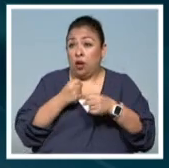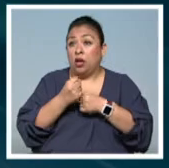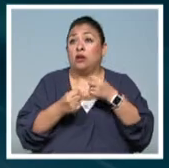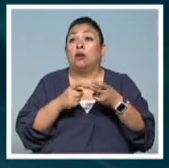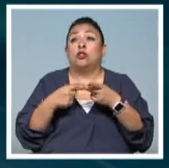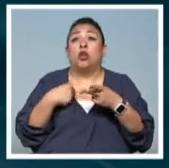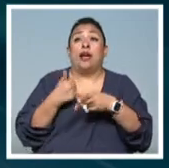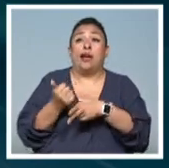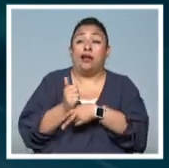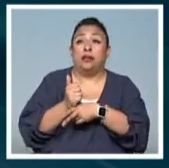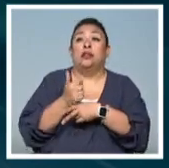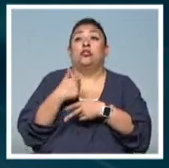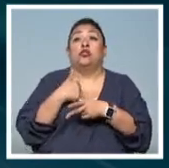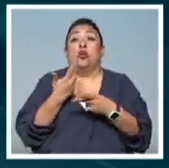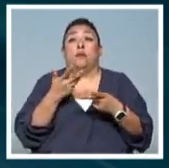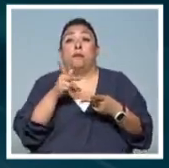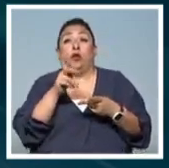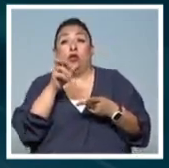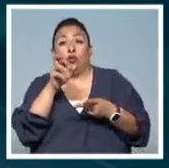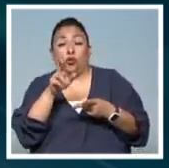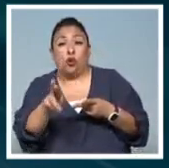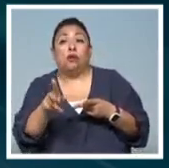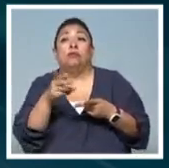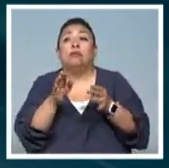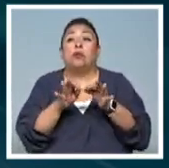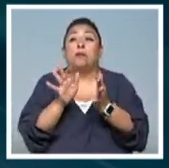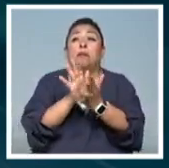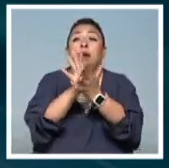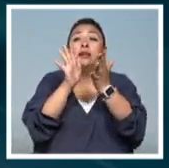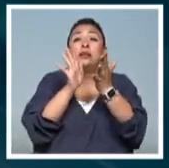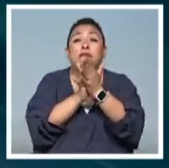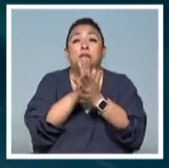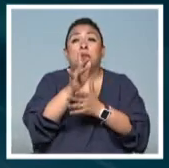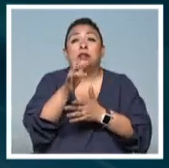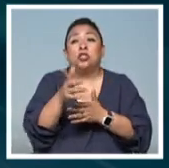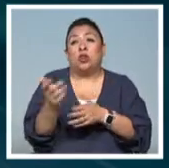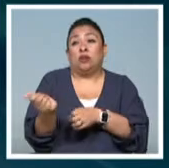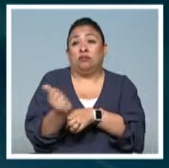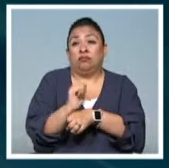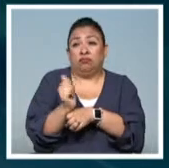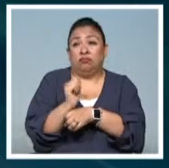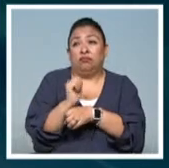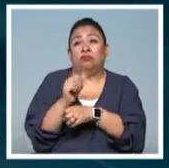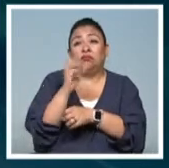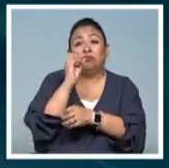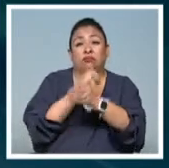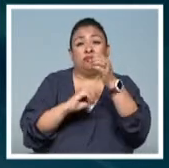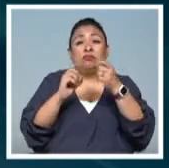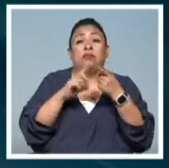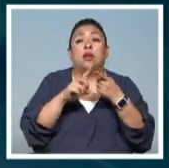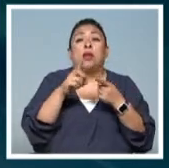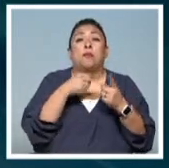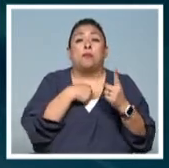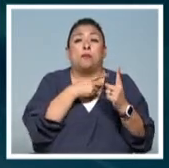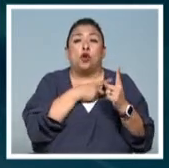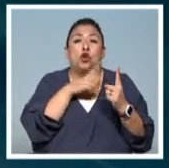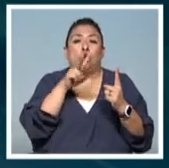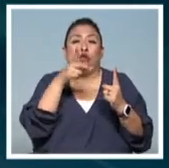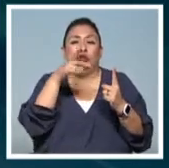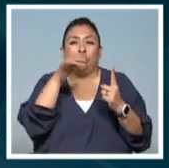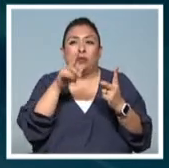como actriz y como productora. Destacan sus participaciones histriónicas en obras como Los monólogos de la